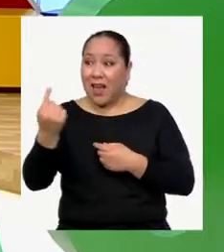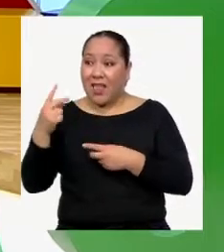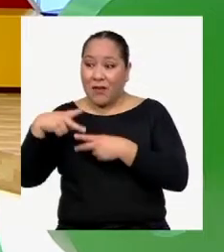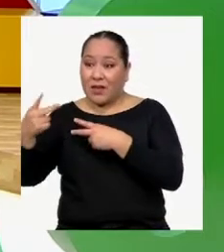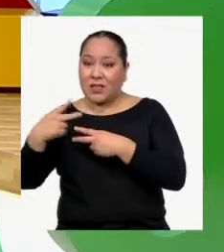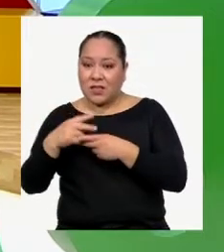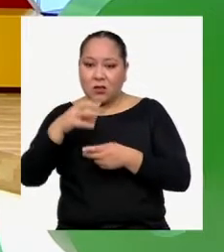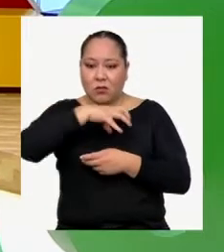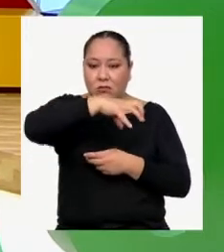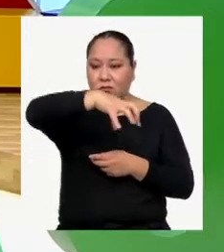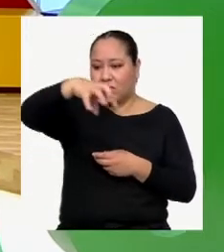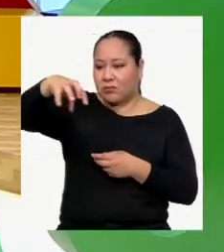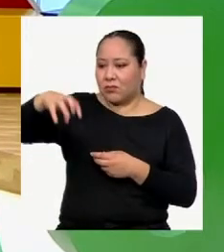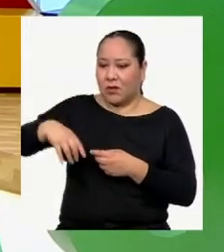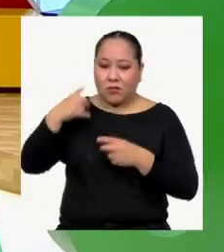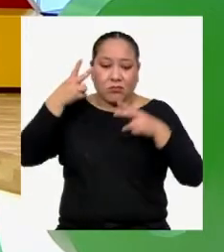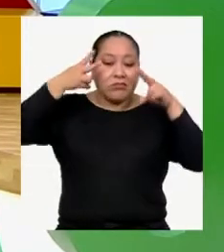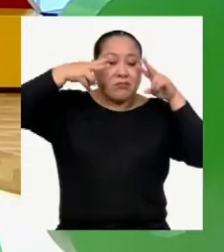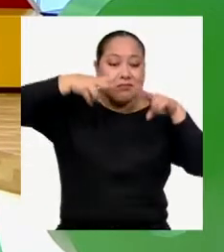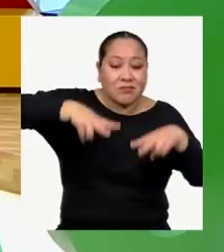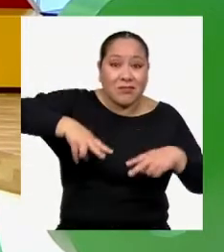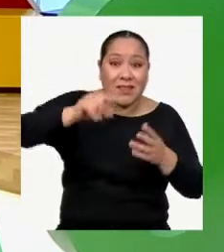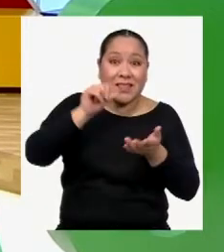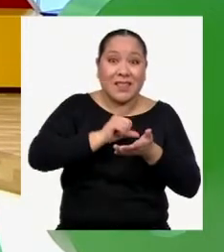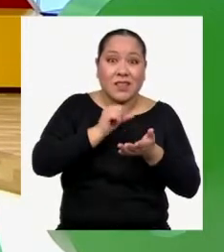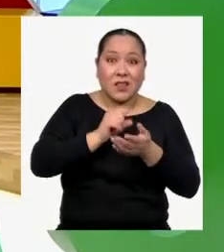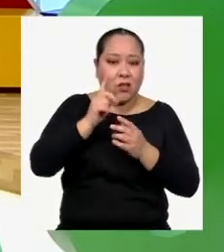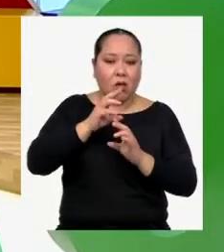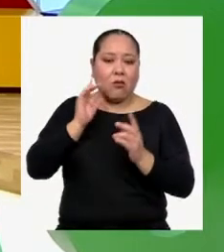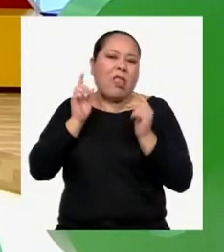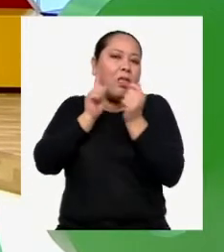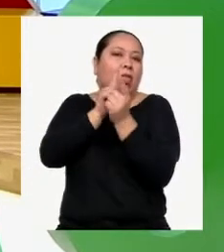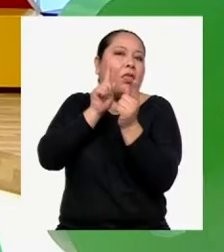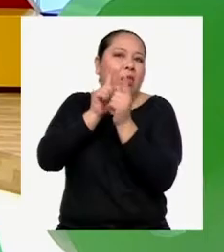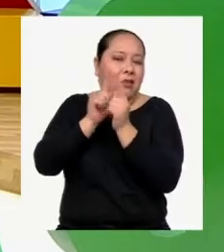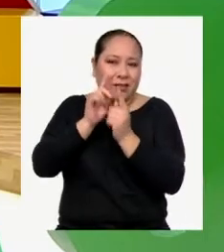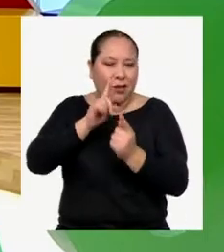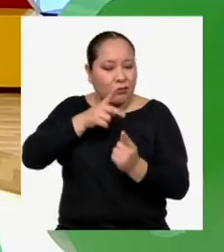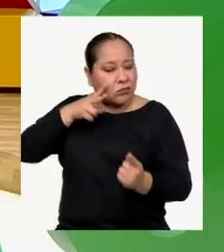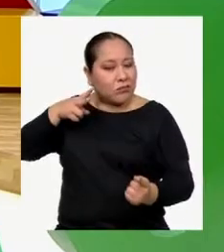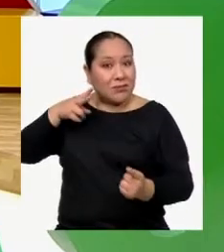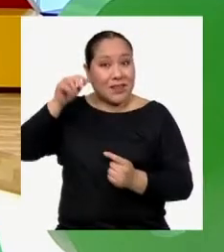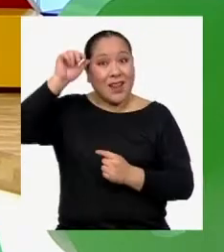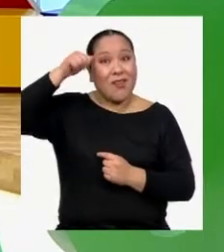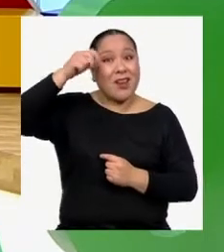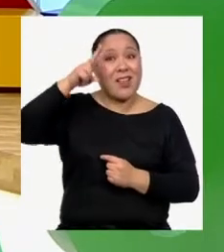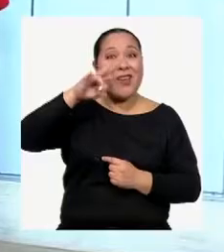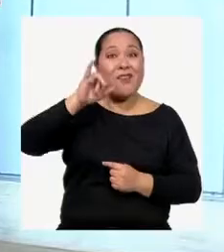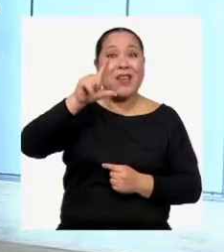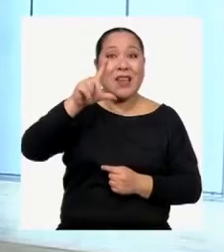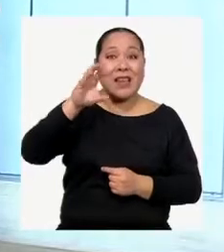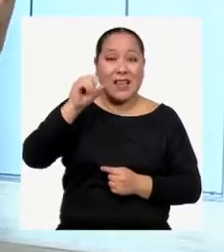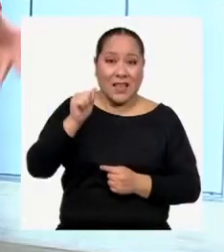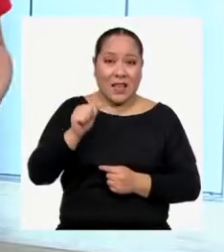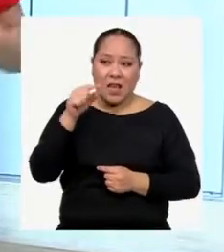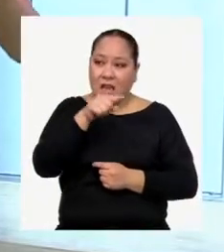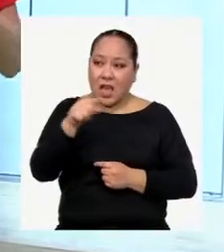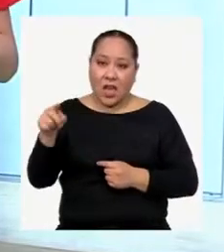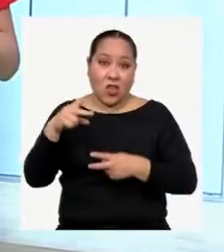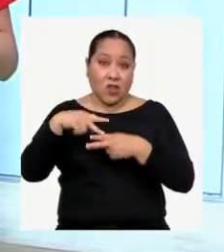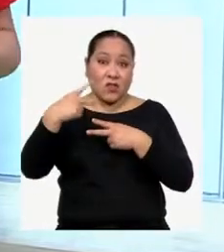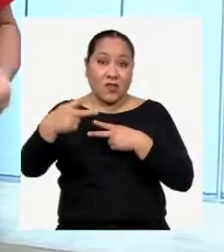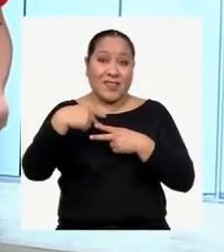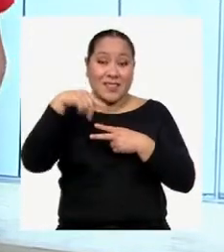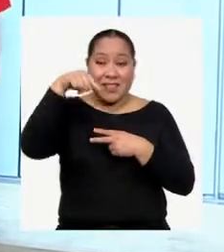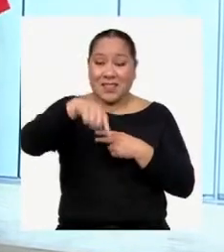los demás de la cuadra pueden verla evitando el contacto físico? ¿Recuerdan a los Vilca? Ellos son vecinos